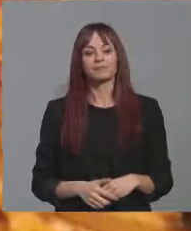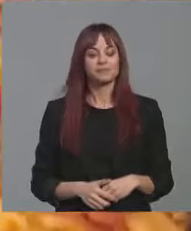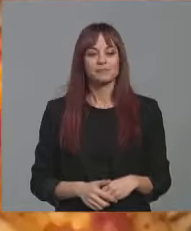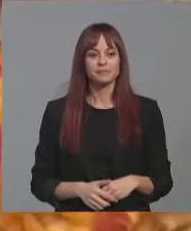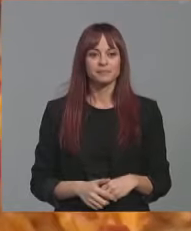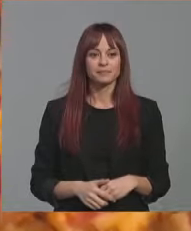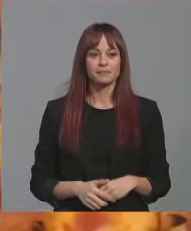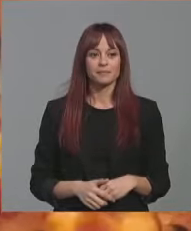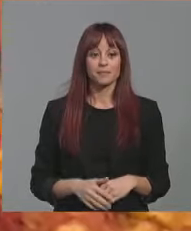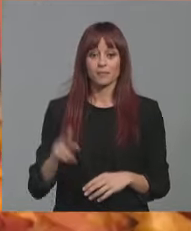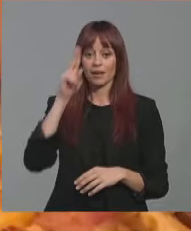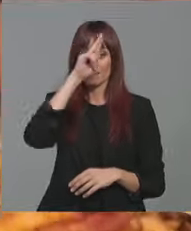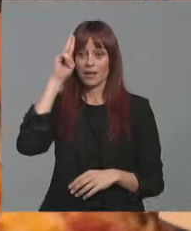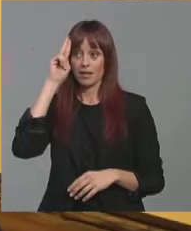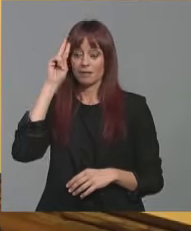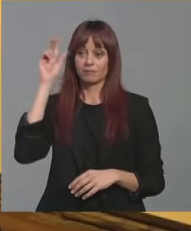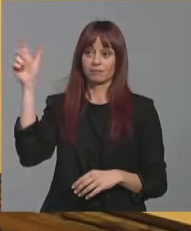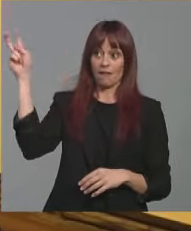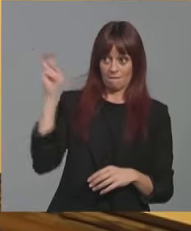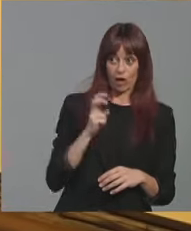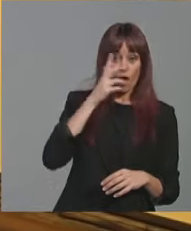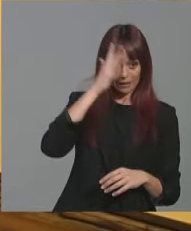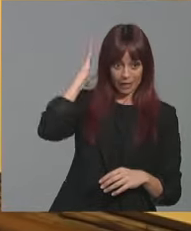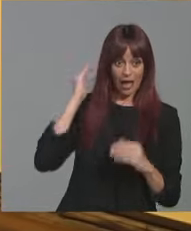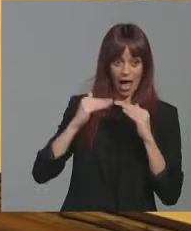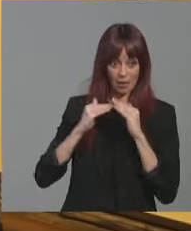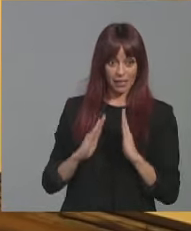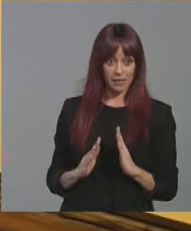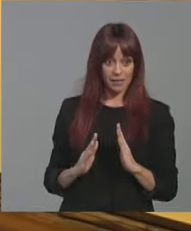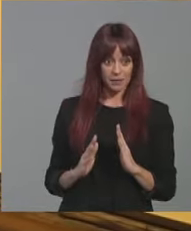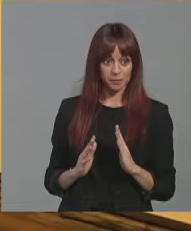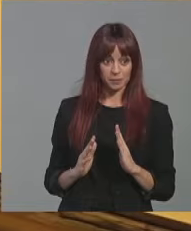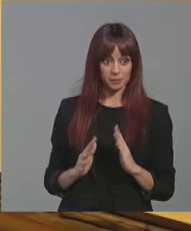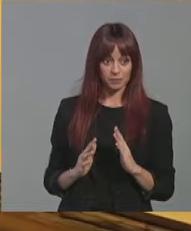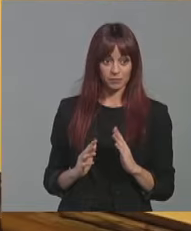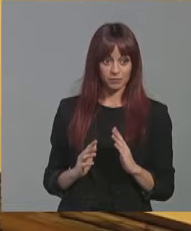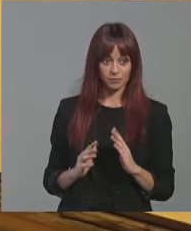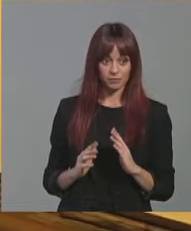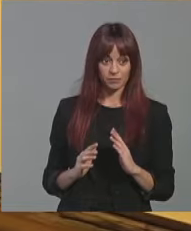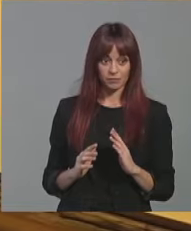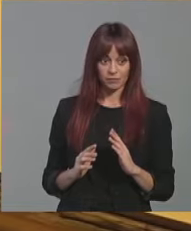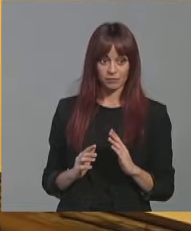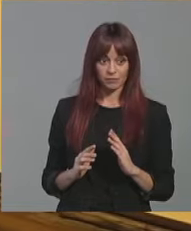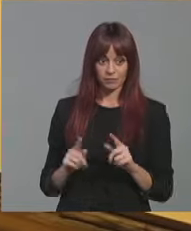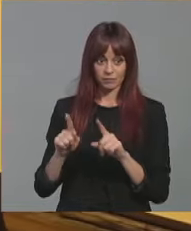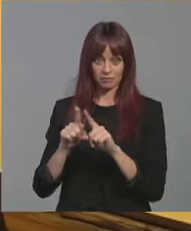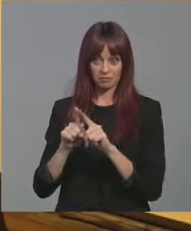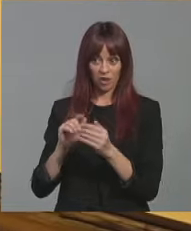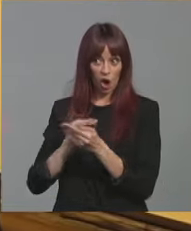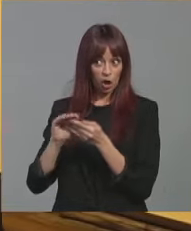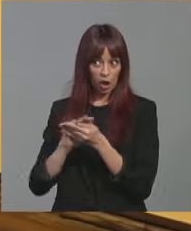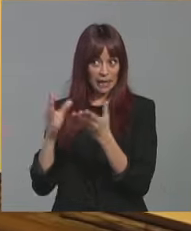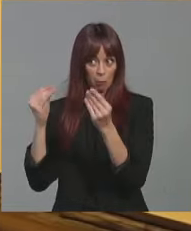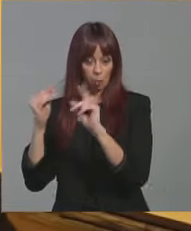llegue de Madrid a mi casa que yo de Cartagena eh No creo que me quedasen muchas croquetas en el cuerpo porque